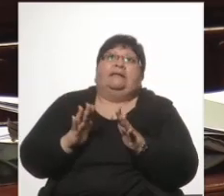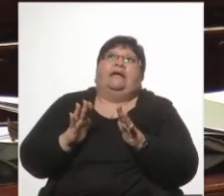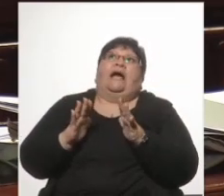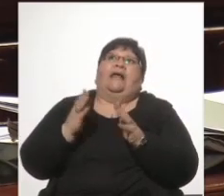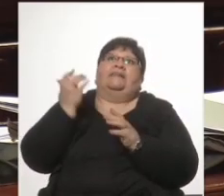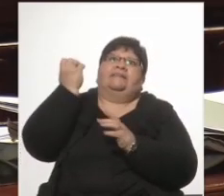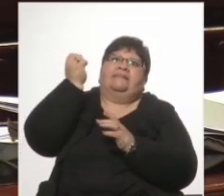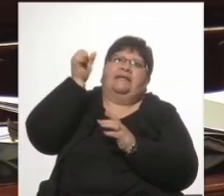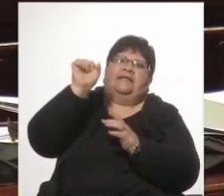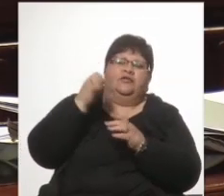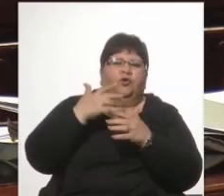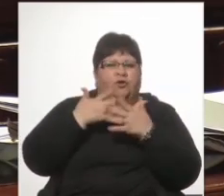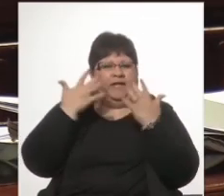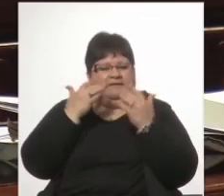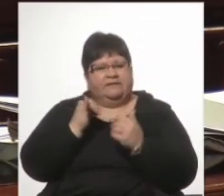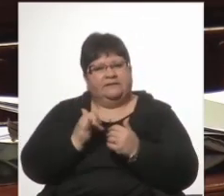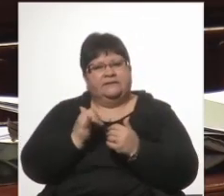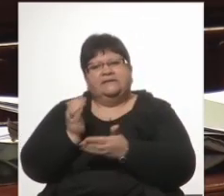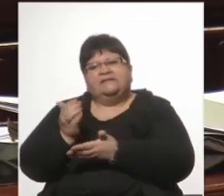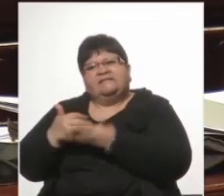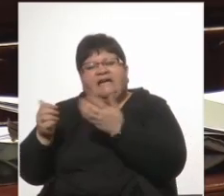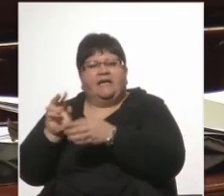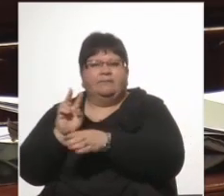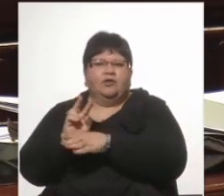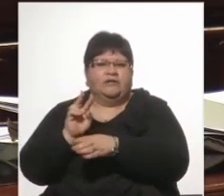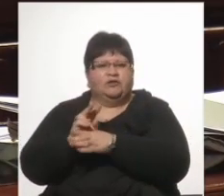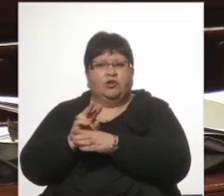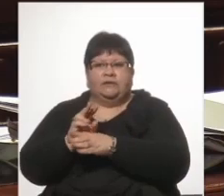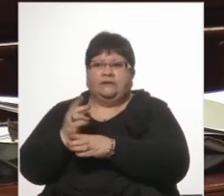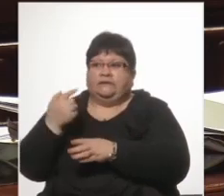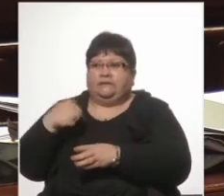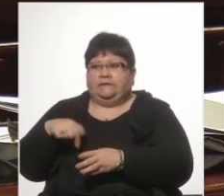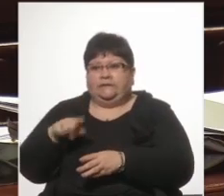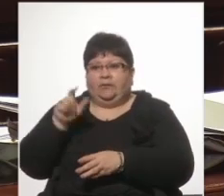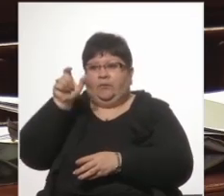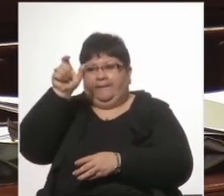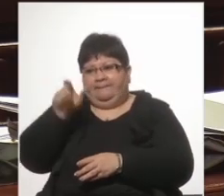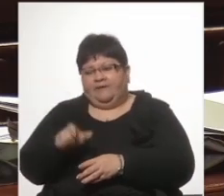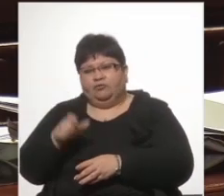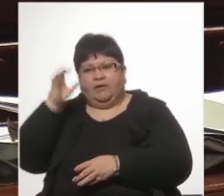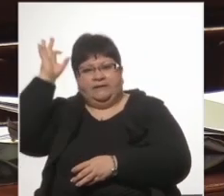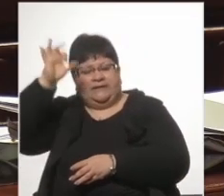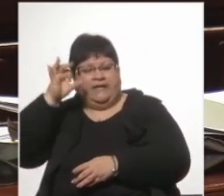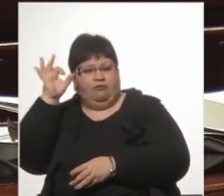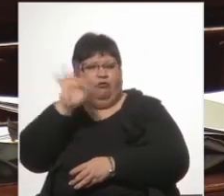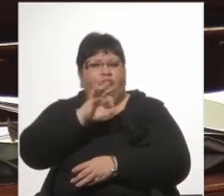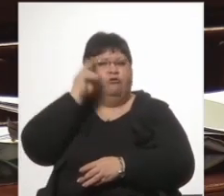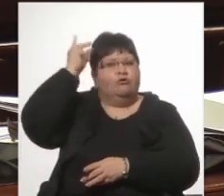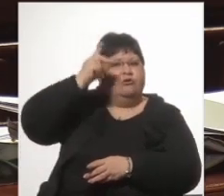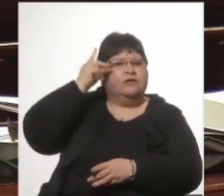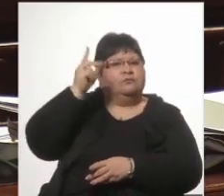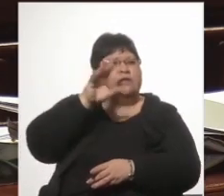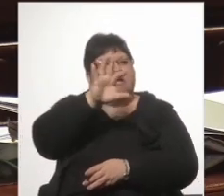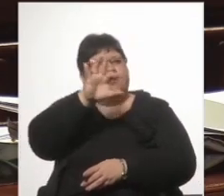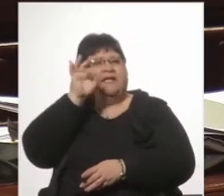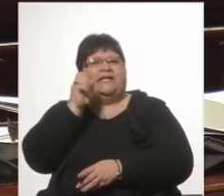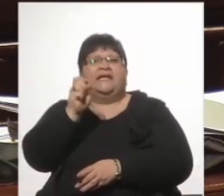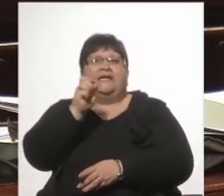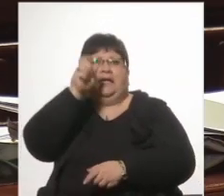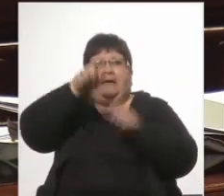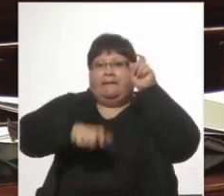sacarle el fuero parlamentario a alguien que fue puesto aquí o en la Cámara de Diputados por el soberano, es decir, por la